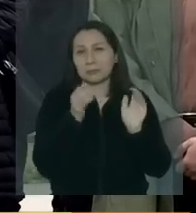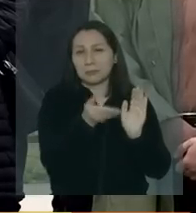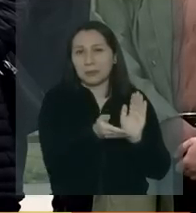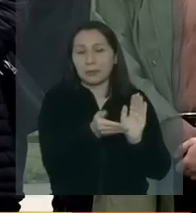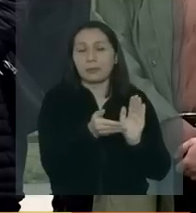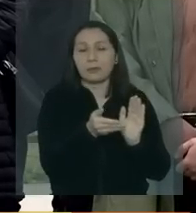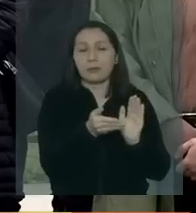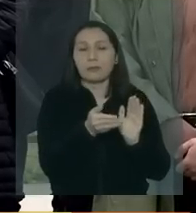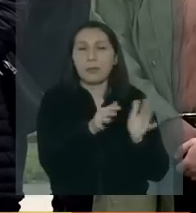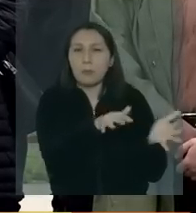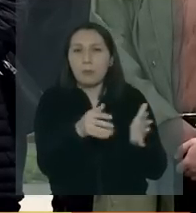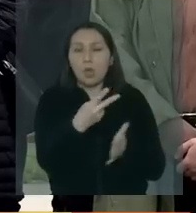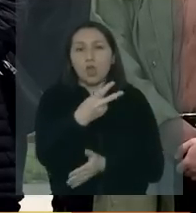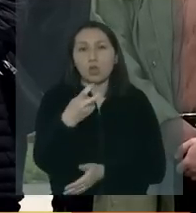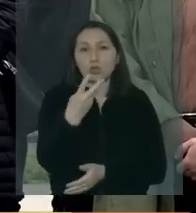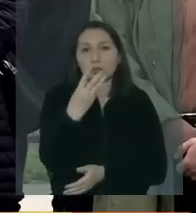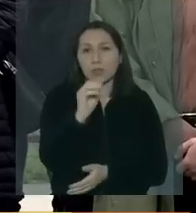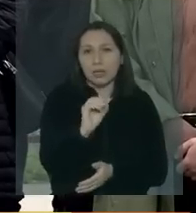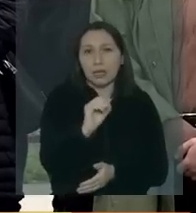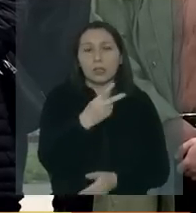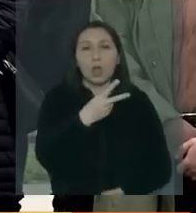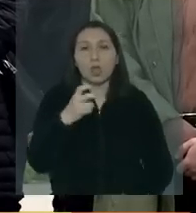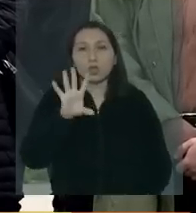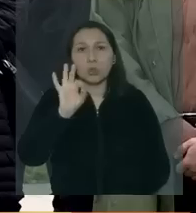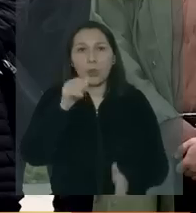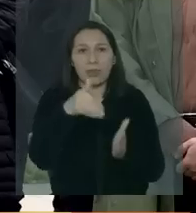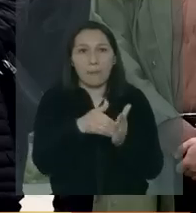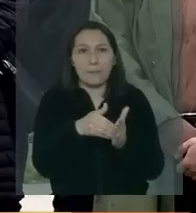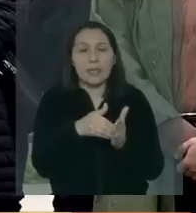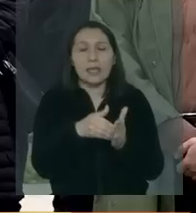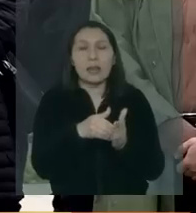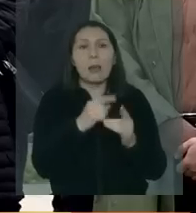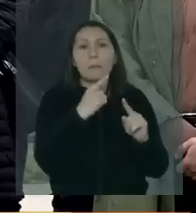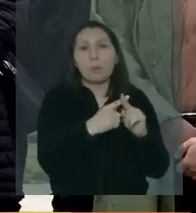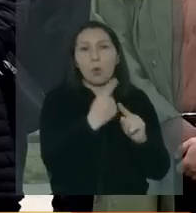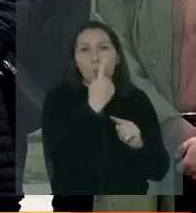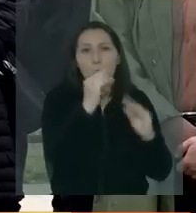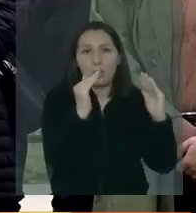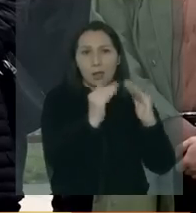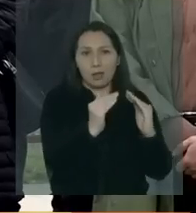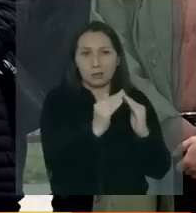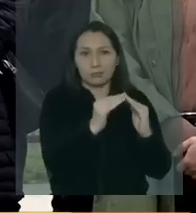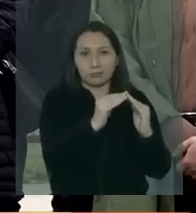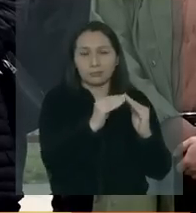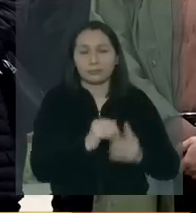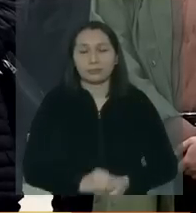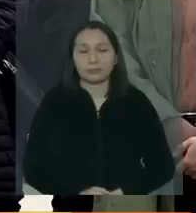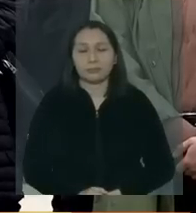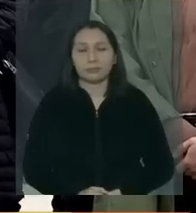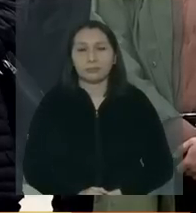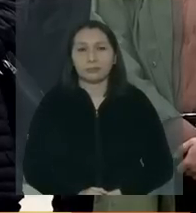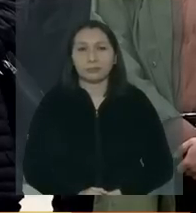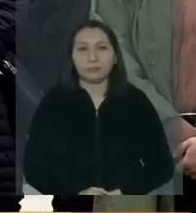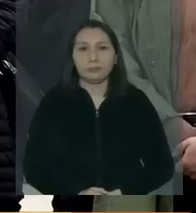categoría, vamos a estar entre 230 y 250.000 pesos por hogar.